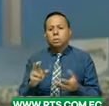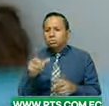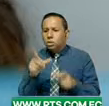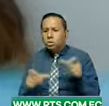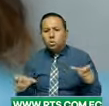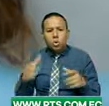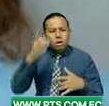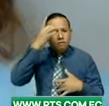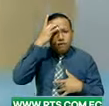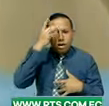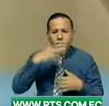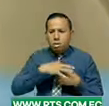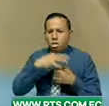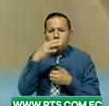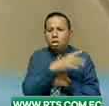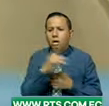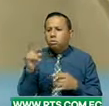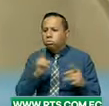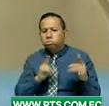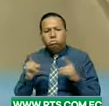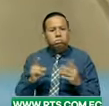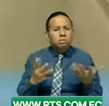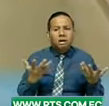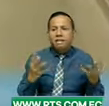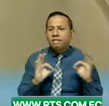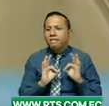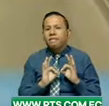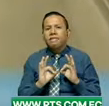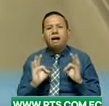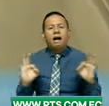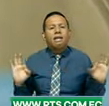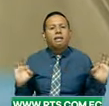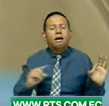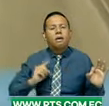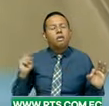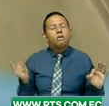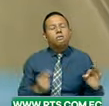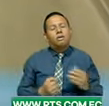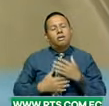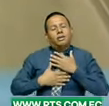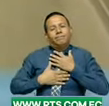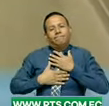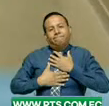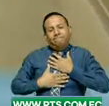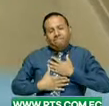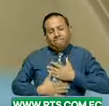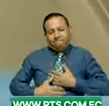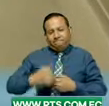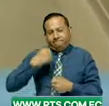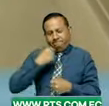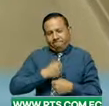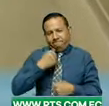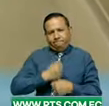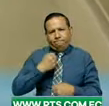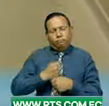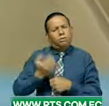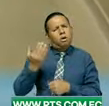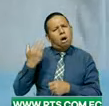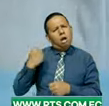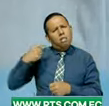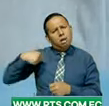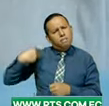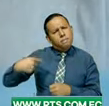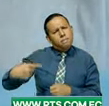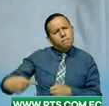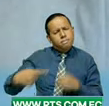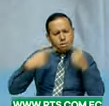COVID. Podemos decir que estamos satisfechas de haber cumplido nuestro trabajo, satisfechas de cuidar cada día a los pacientes,